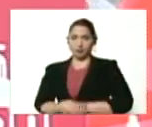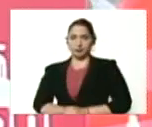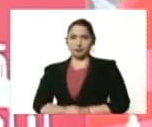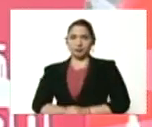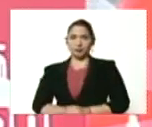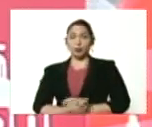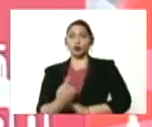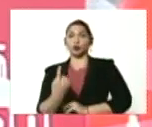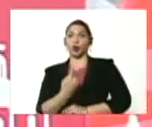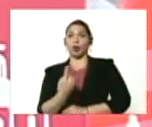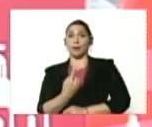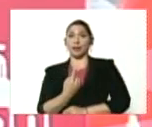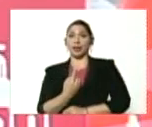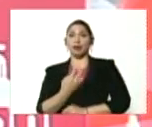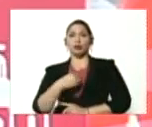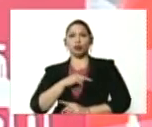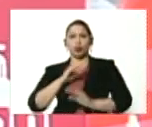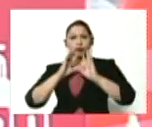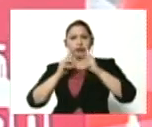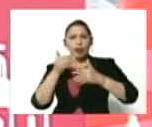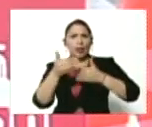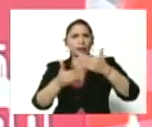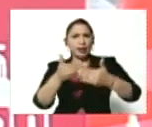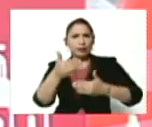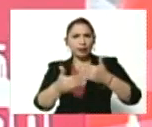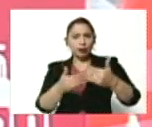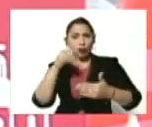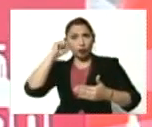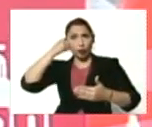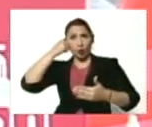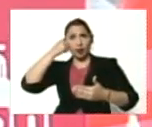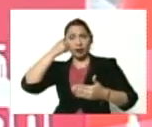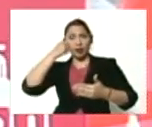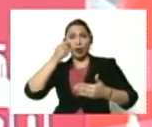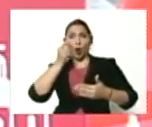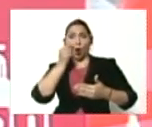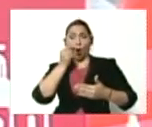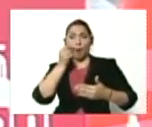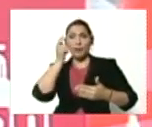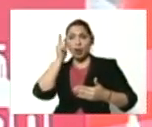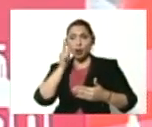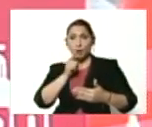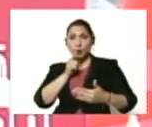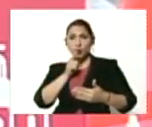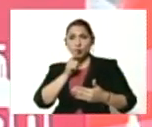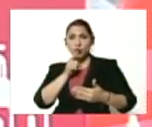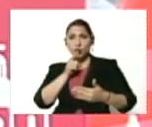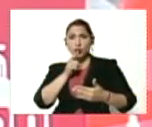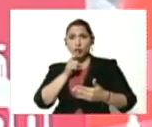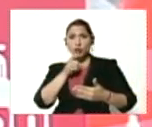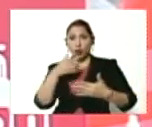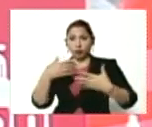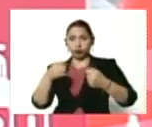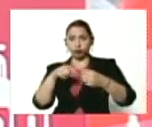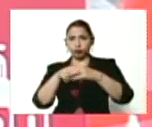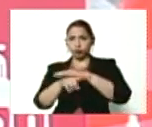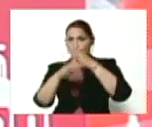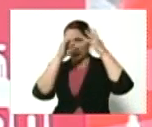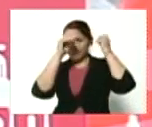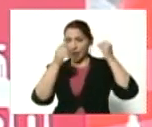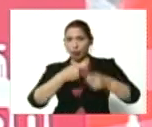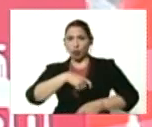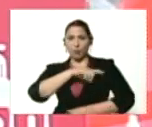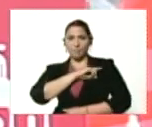2019. Solamente para ir adelantándoles, recuerden que el señor Leopoldo López estaba en la sede de la residencia del embajador